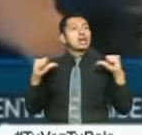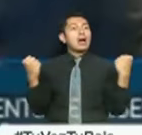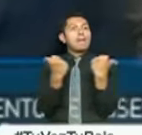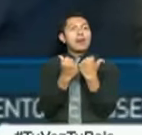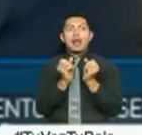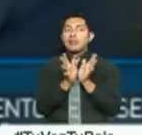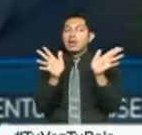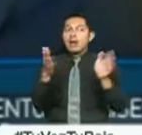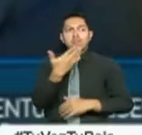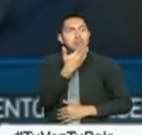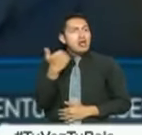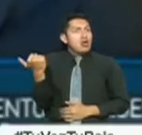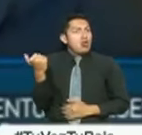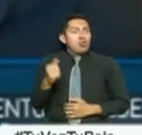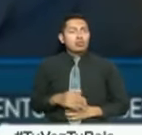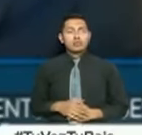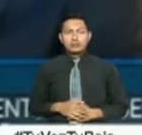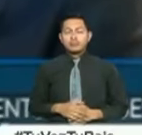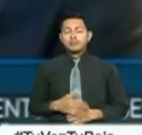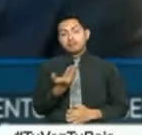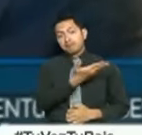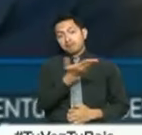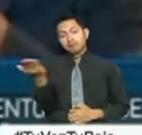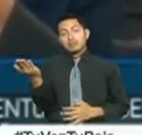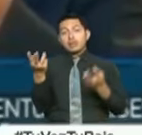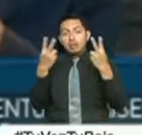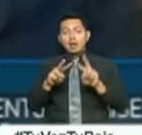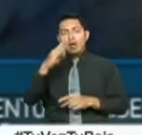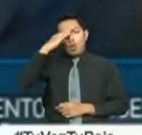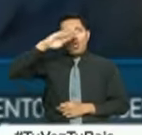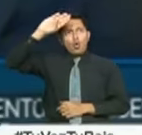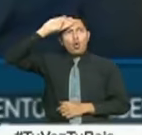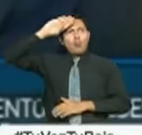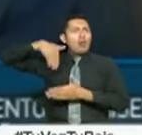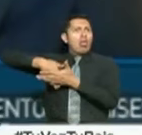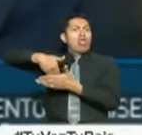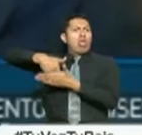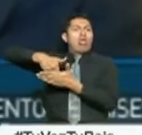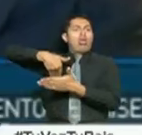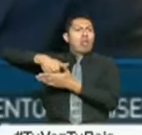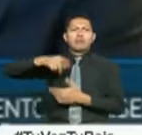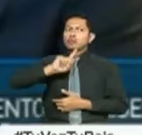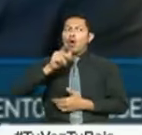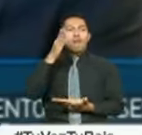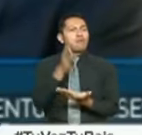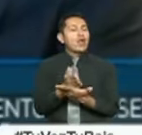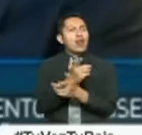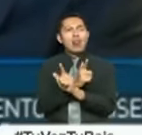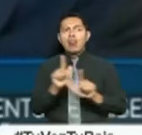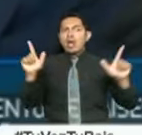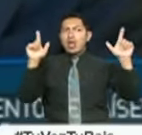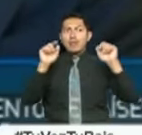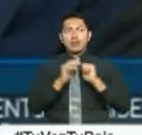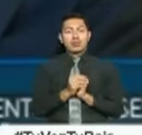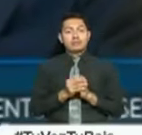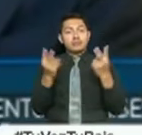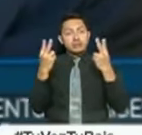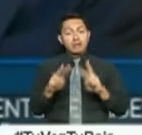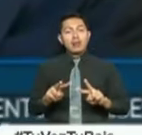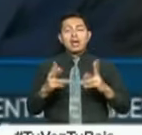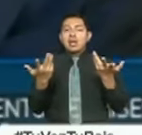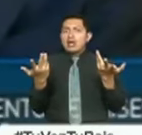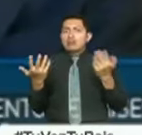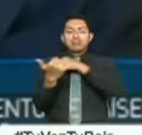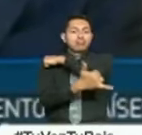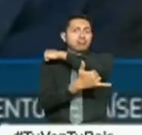otras causas históricas del movimiento de no alineados. El fin del bloqueo a Cuba, una causa histórica del movimiento de los no alineados. La causa palestina, el fin de la